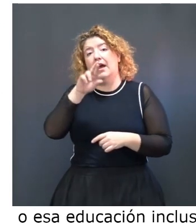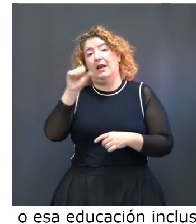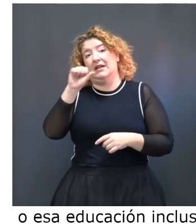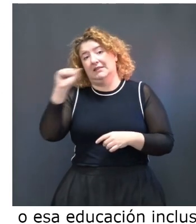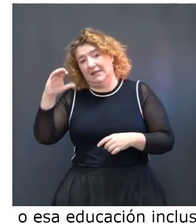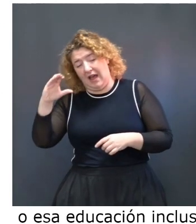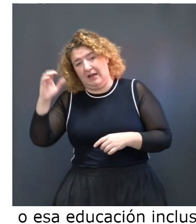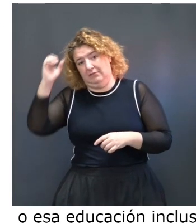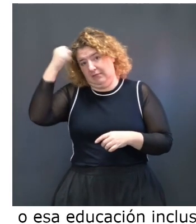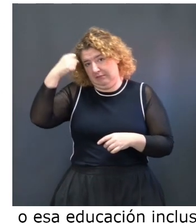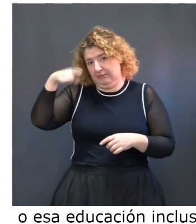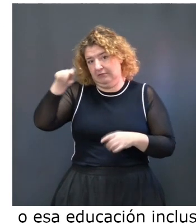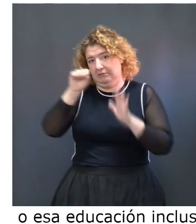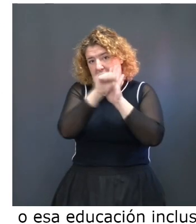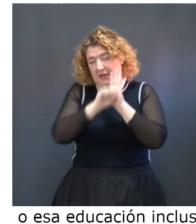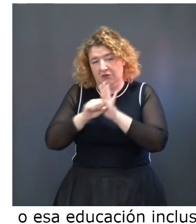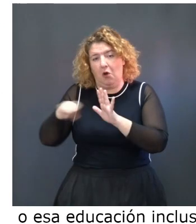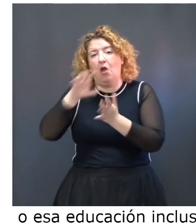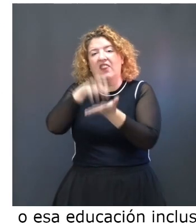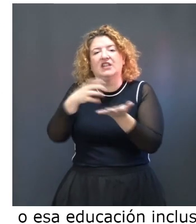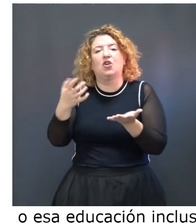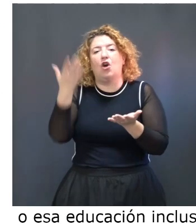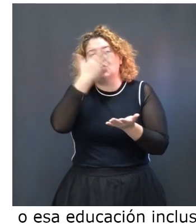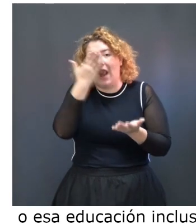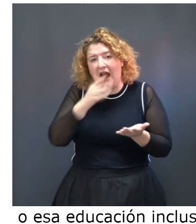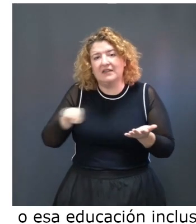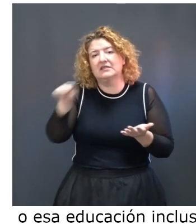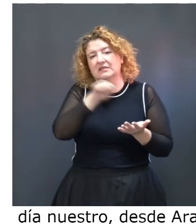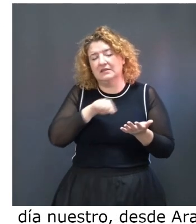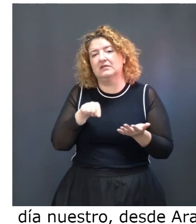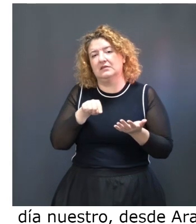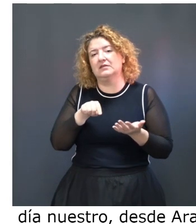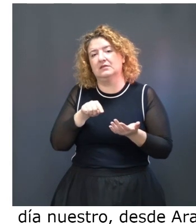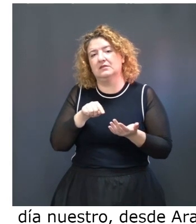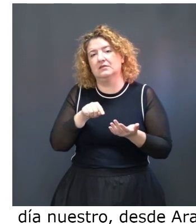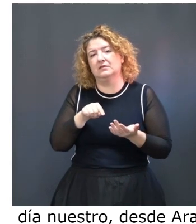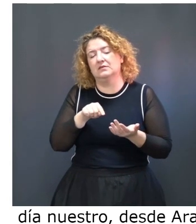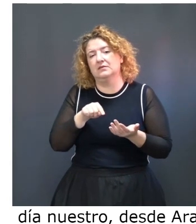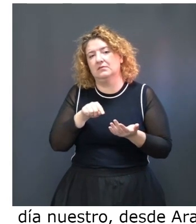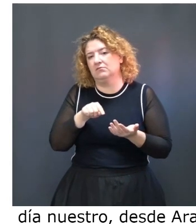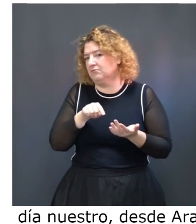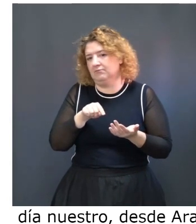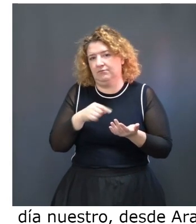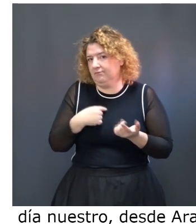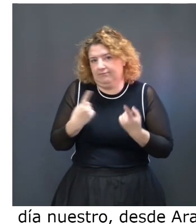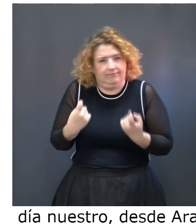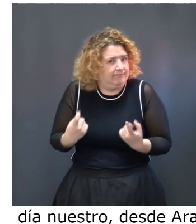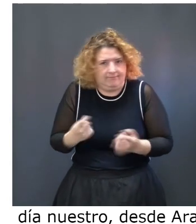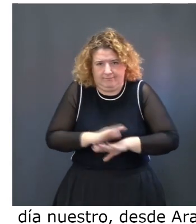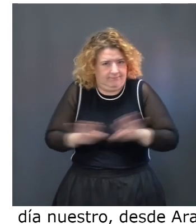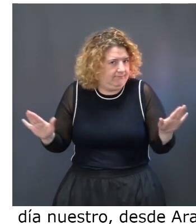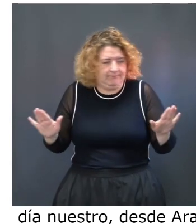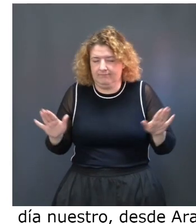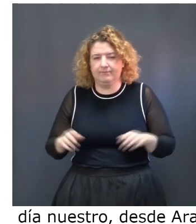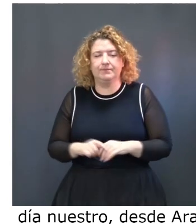tanto los centros escolares, ¿no?, que hacen nuestras herramientas, es un indispensable, ¿no?, en nuestro día a